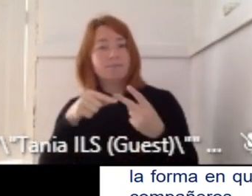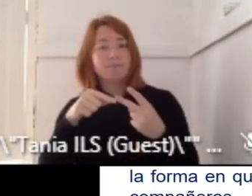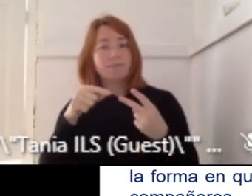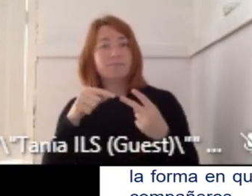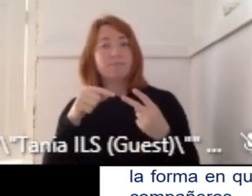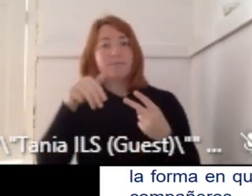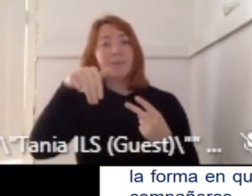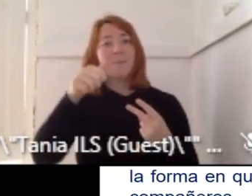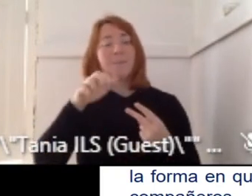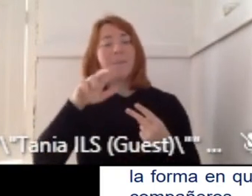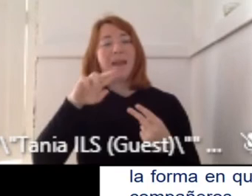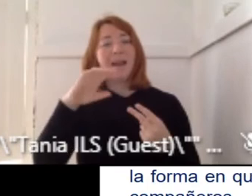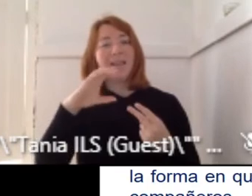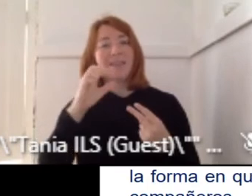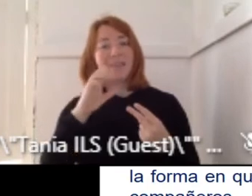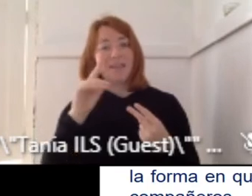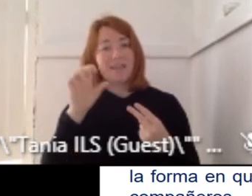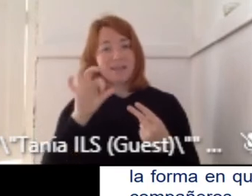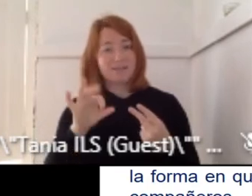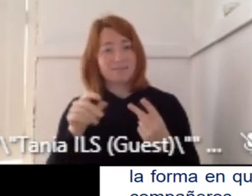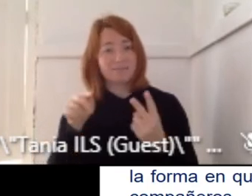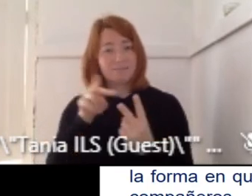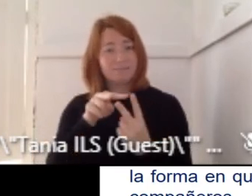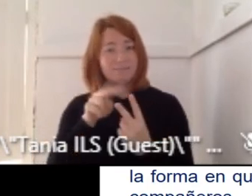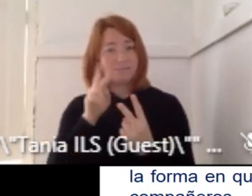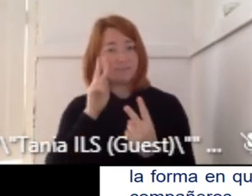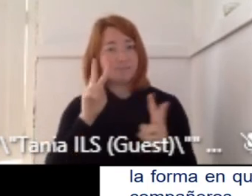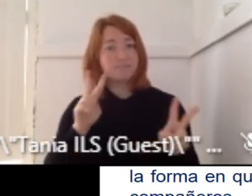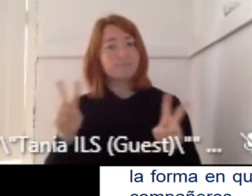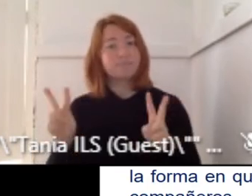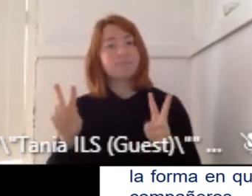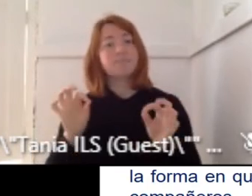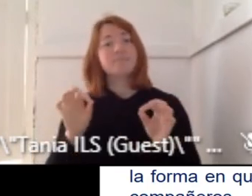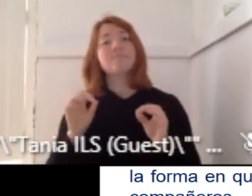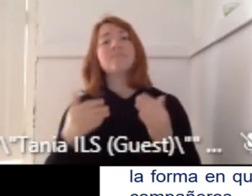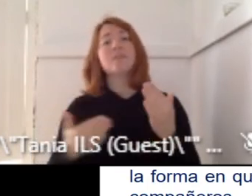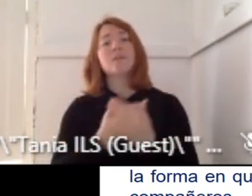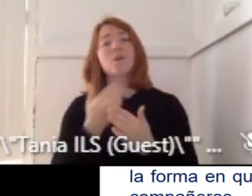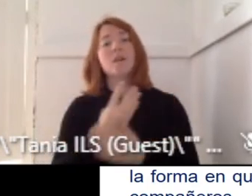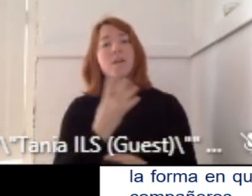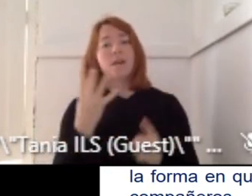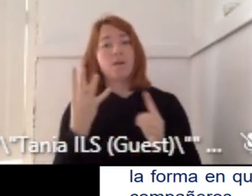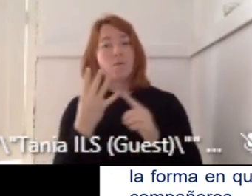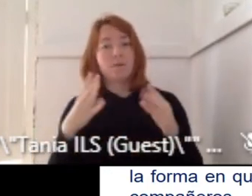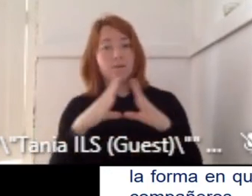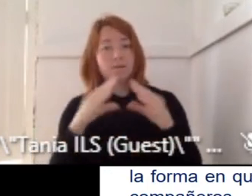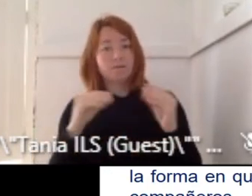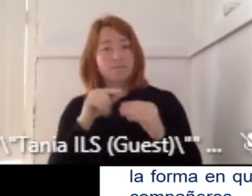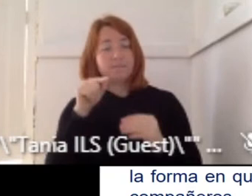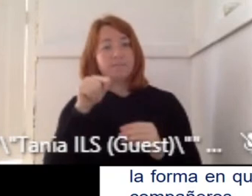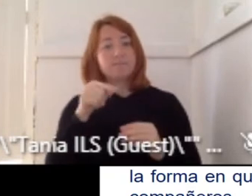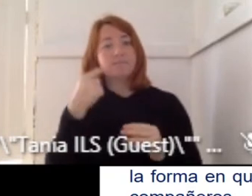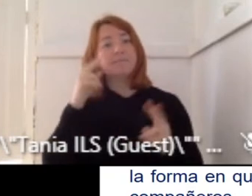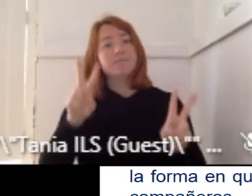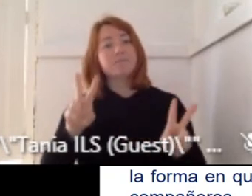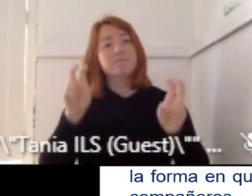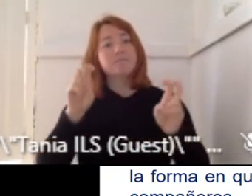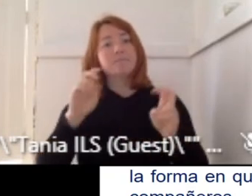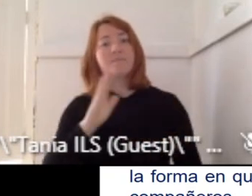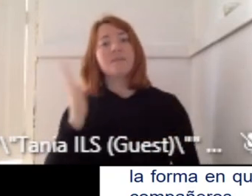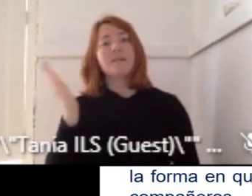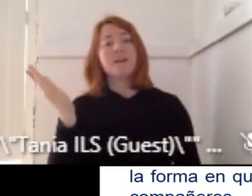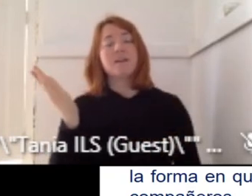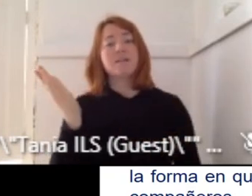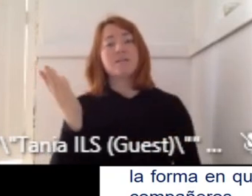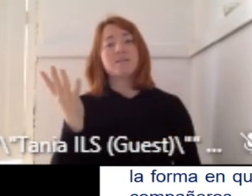esta comunicación presentada en la cuarta jornada universitaria galega en género, que se titula Efecto de la tendencia femenina a la